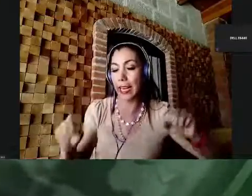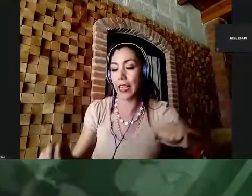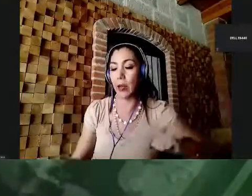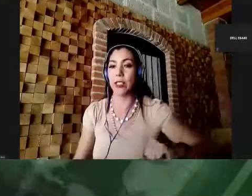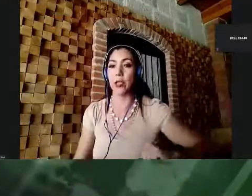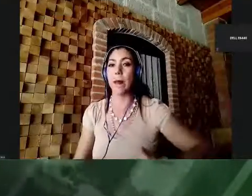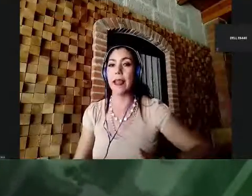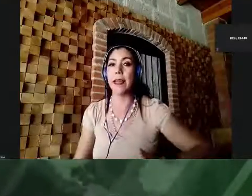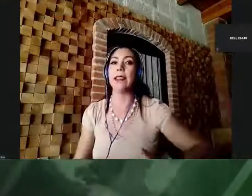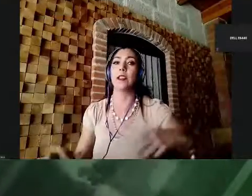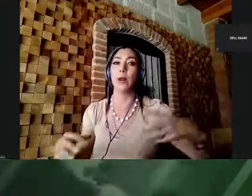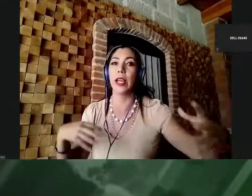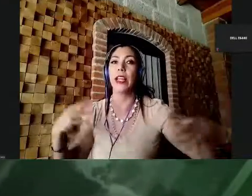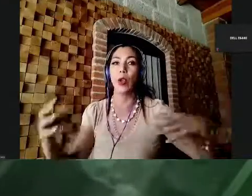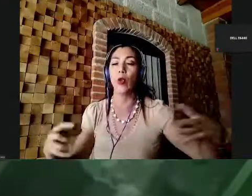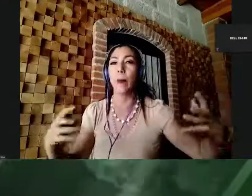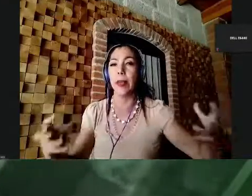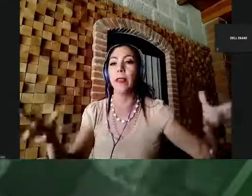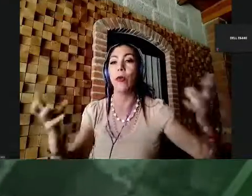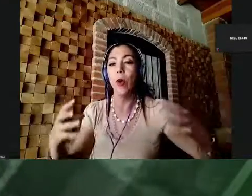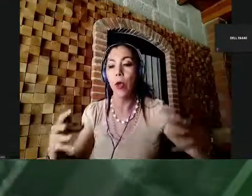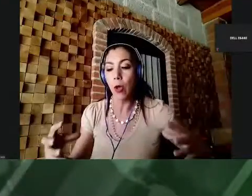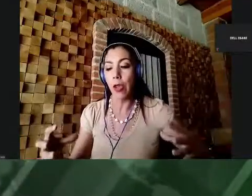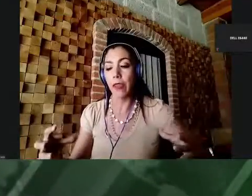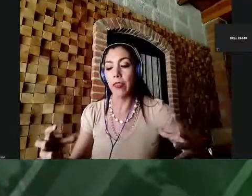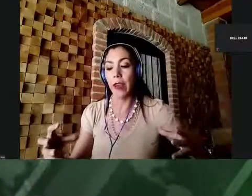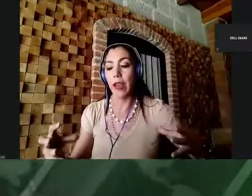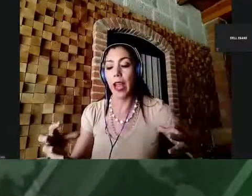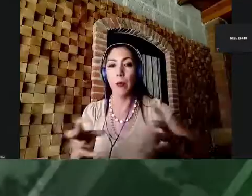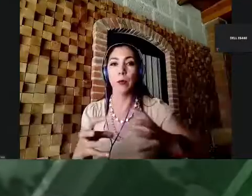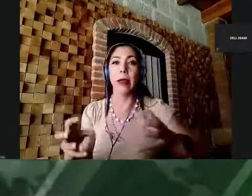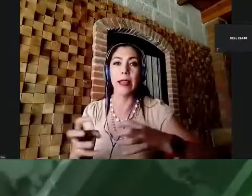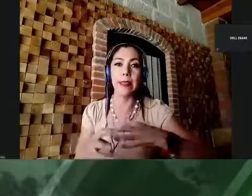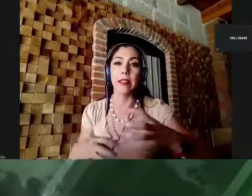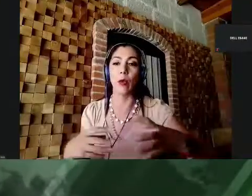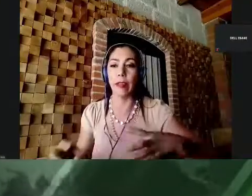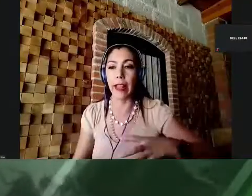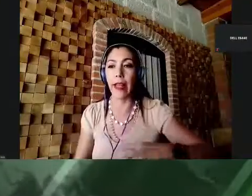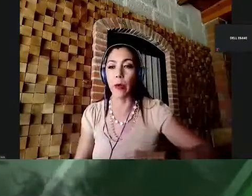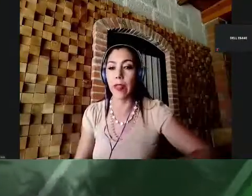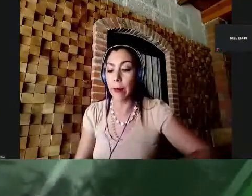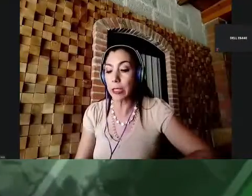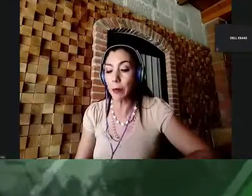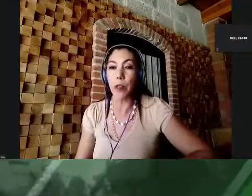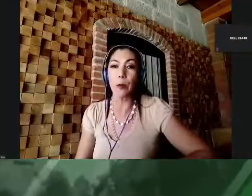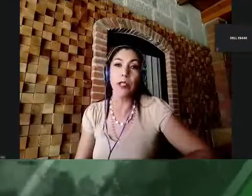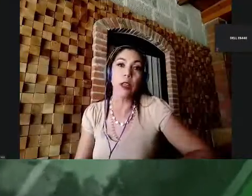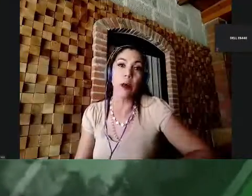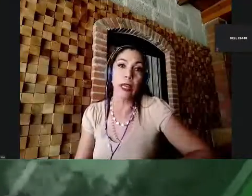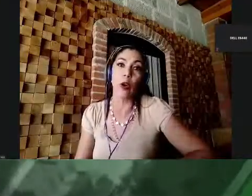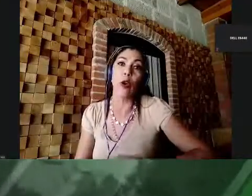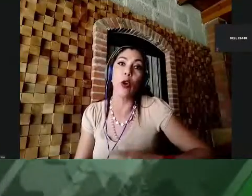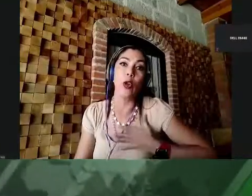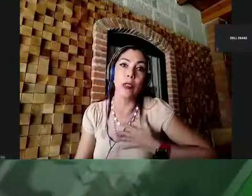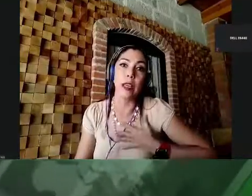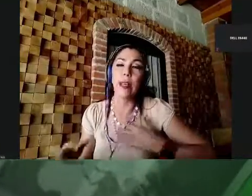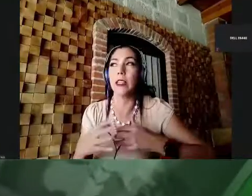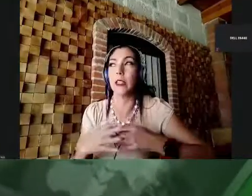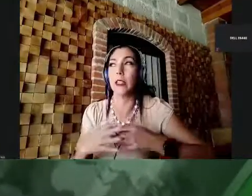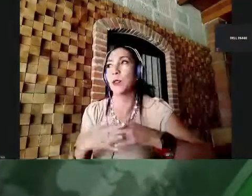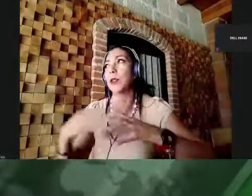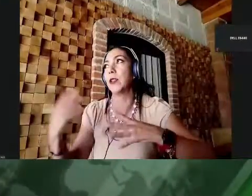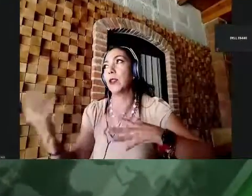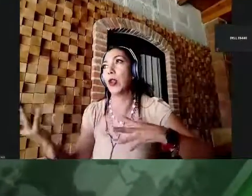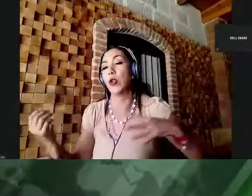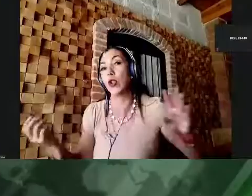ilegal en nuestro país. Y se supone que era todo un operativo entre ambos países, coordinado y demás, pero después dijo México, no, yo no sabía,